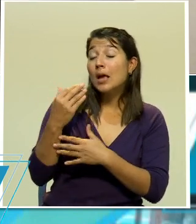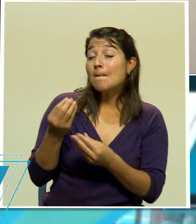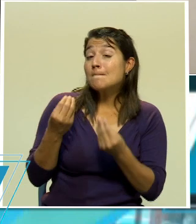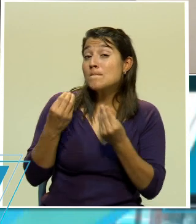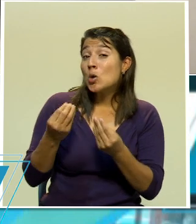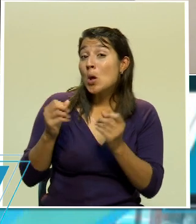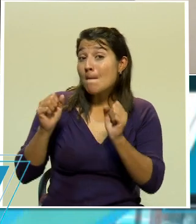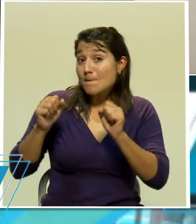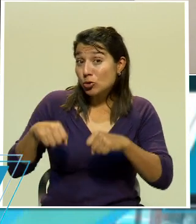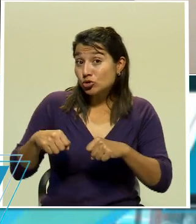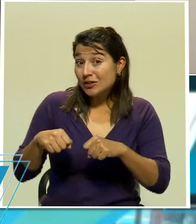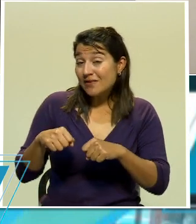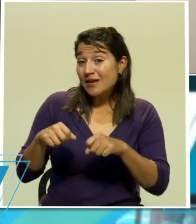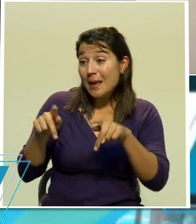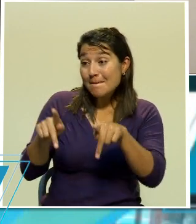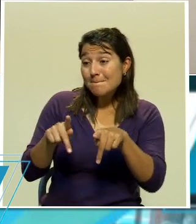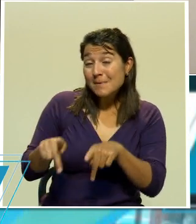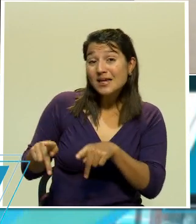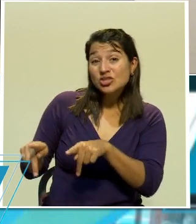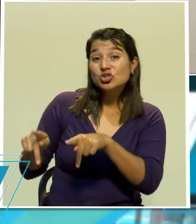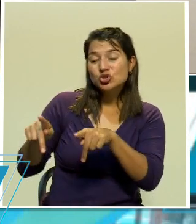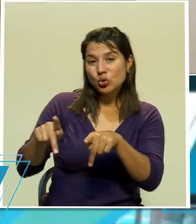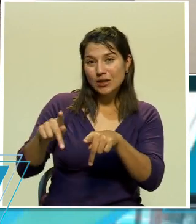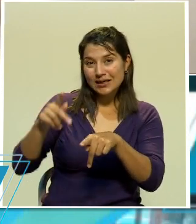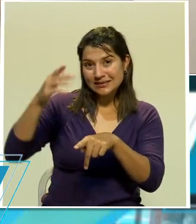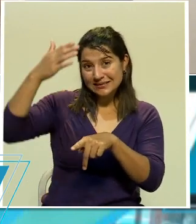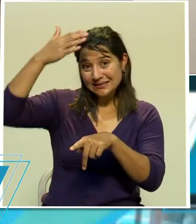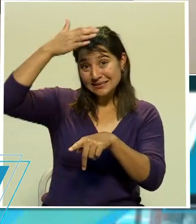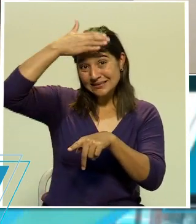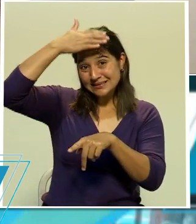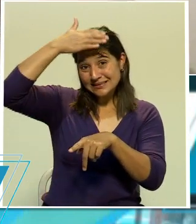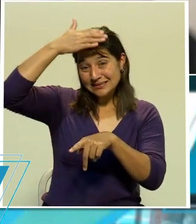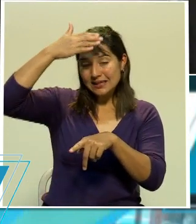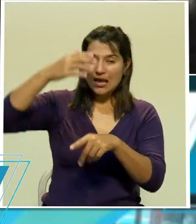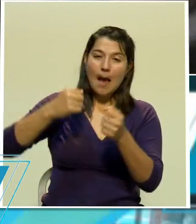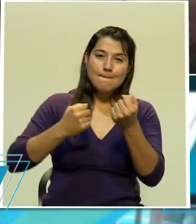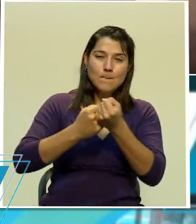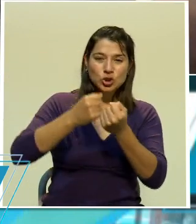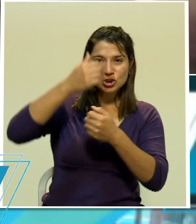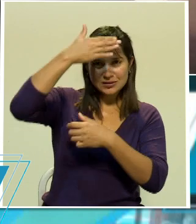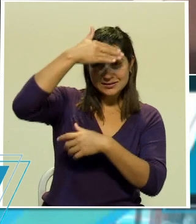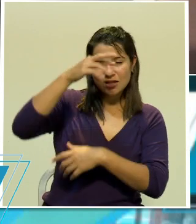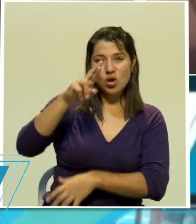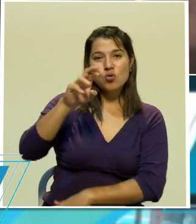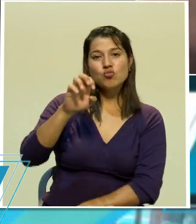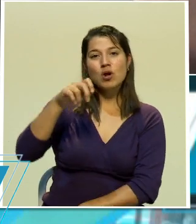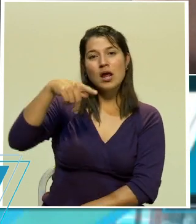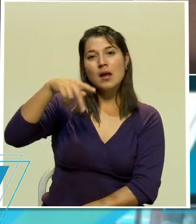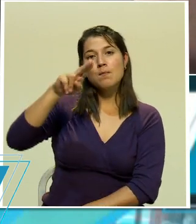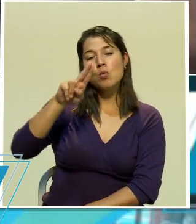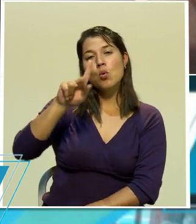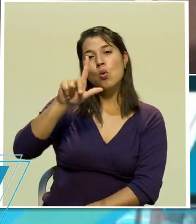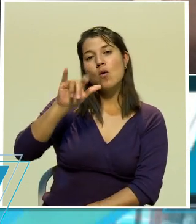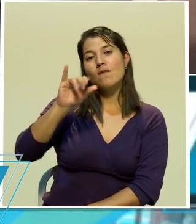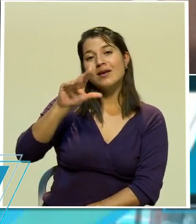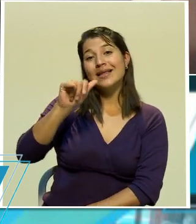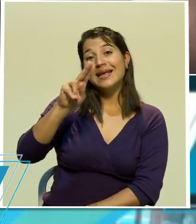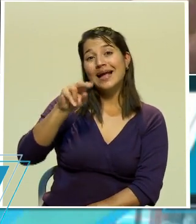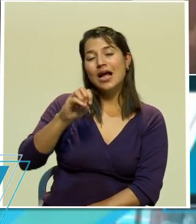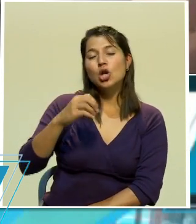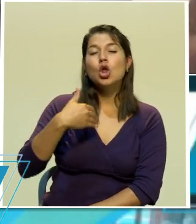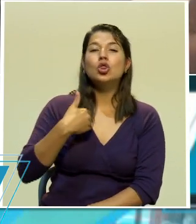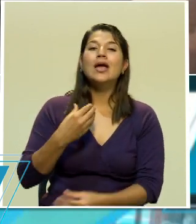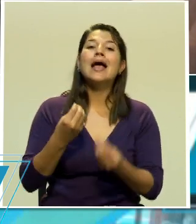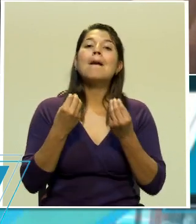posible que los republicanos obtengan la mayoría en el Senado. Entonces va a tener la Casa Blanca demócrata, el Senado republicano y la Cámara